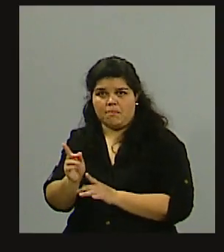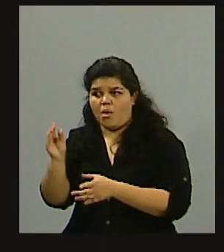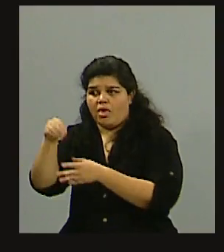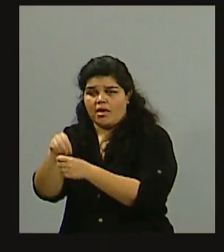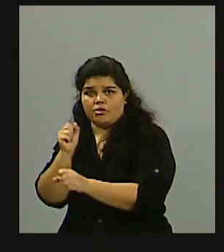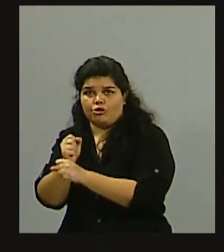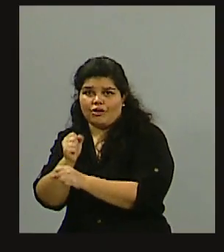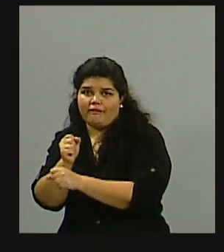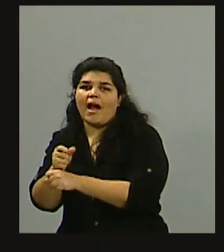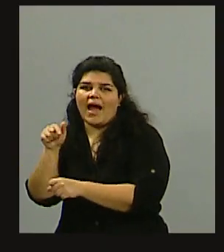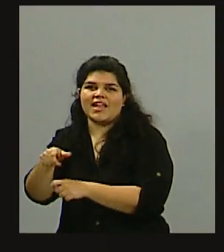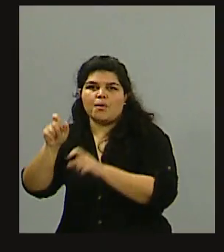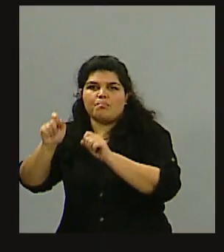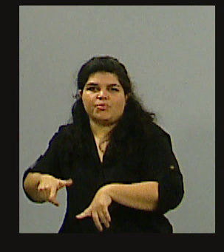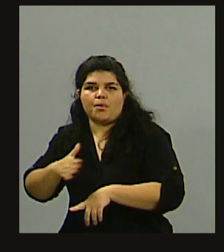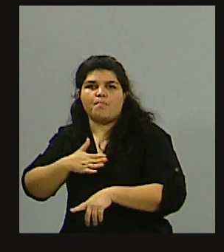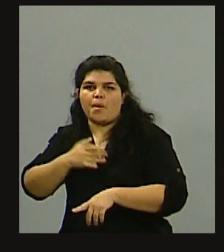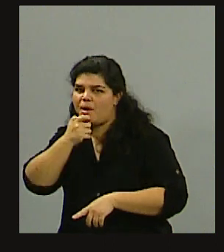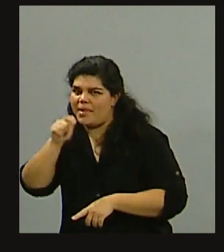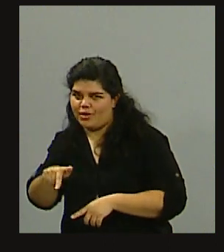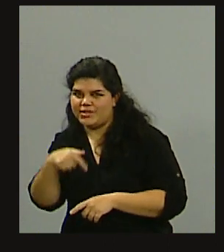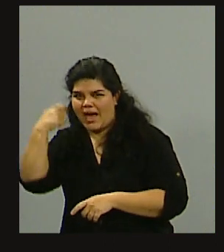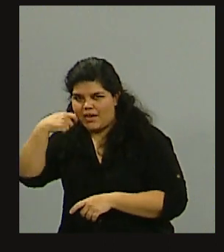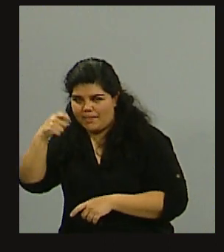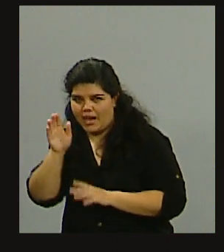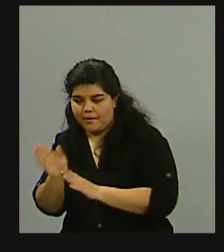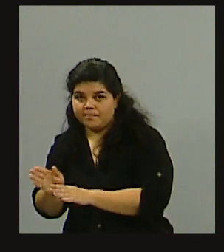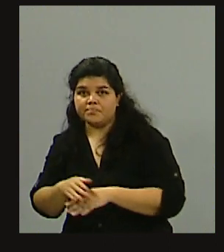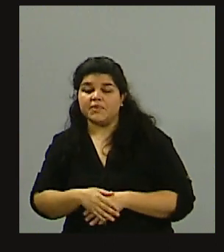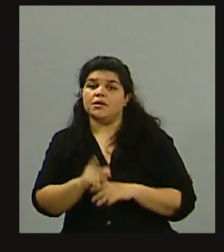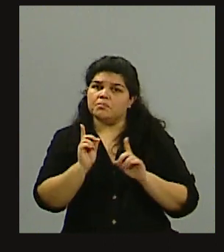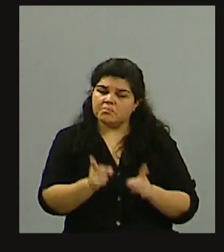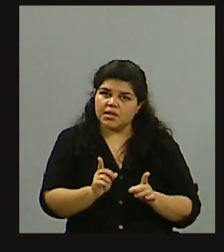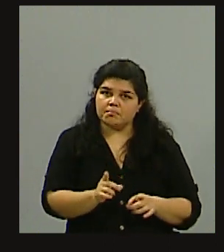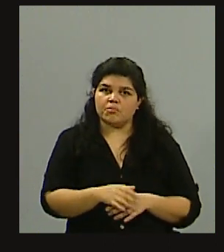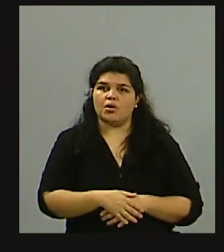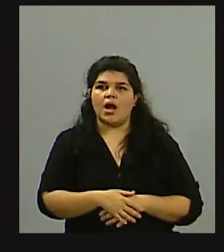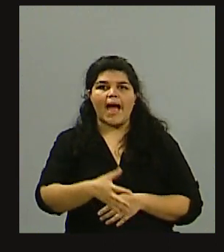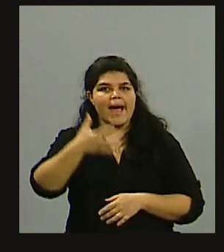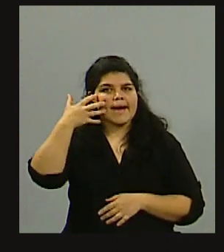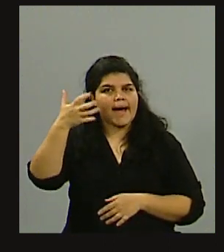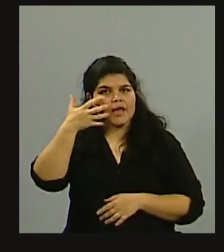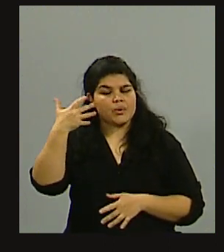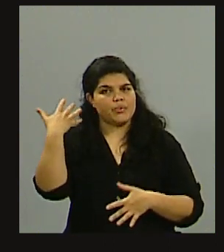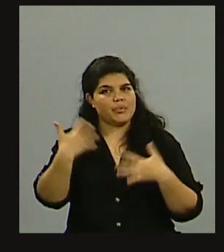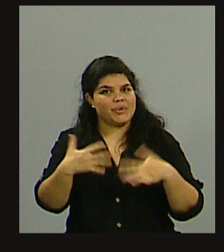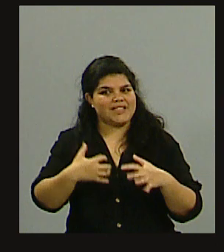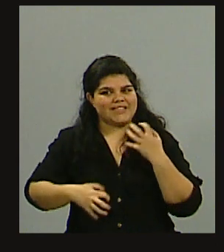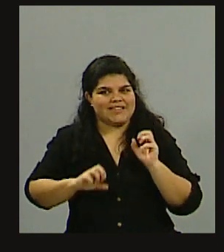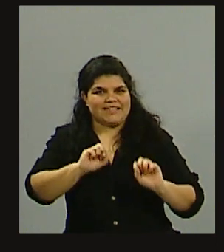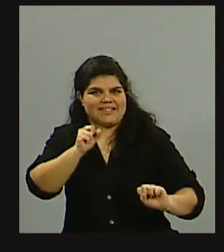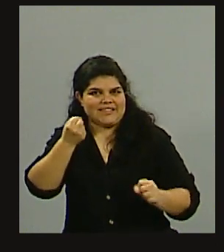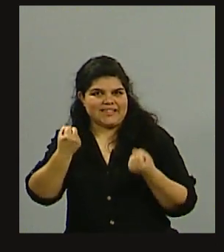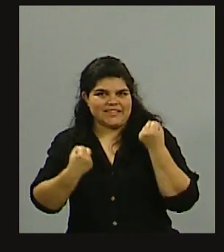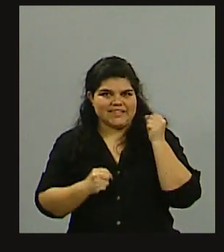porque Se estresan mucho más, claro. tanto los felinos como los propietarios son más estresables los animales, entonces como